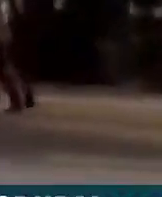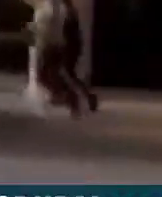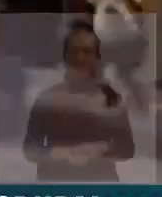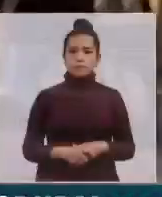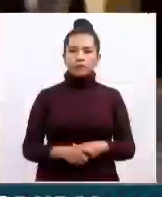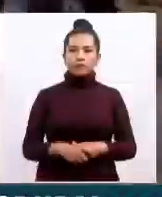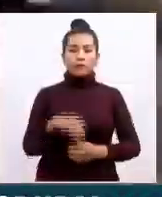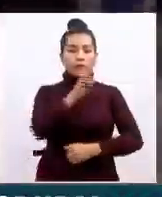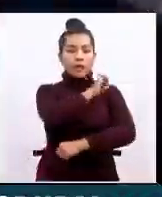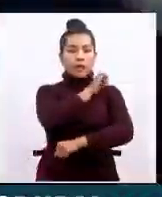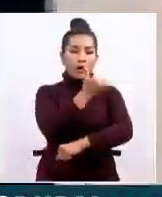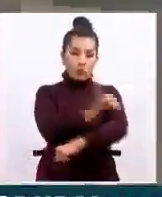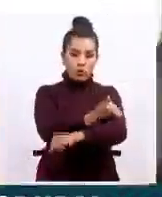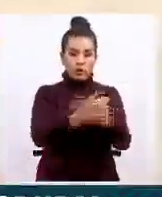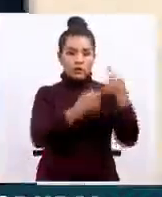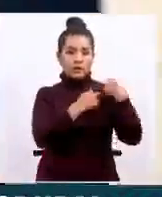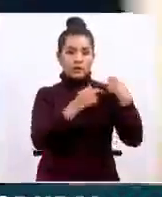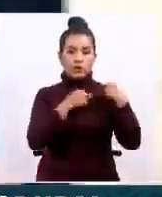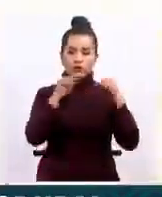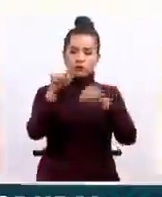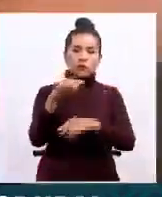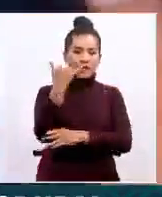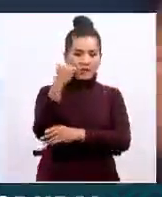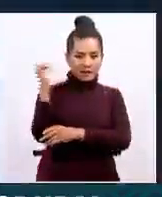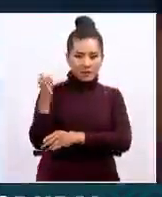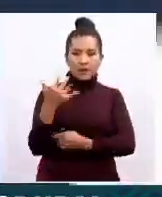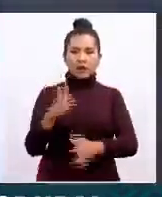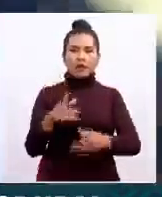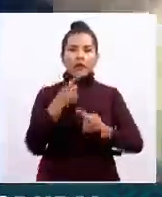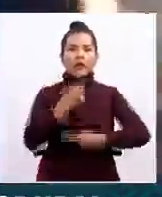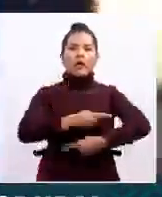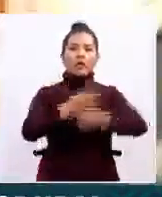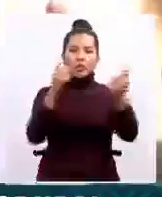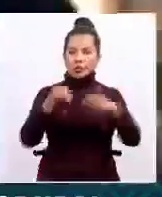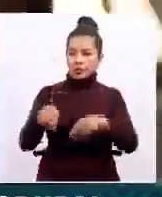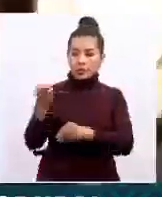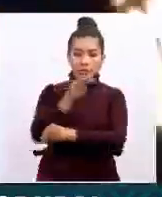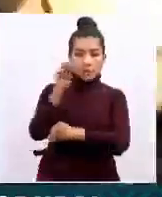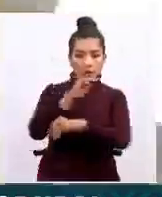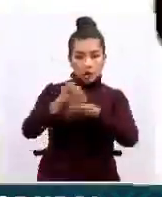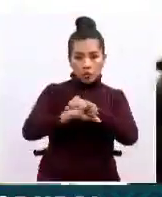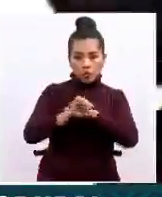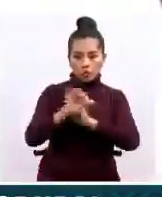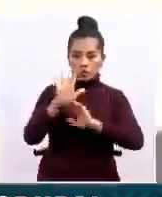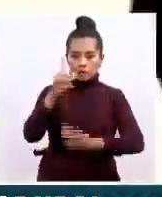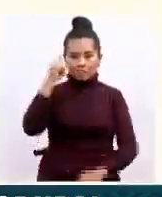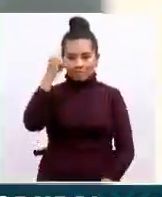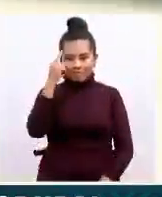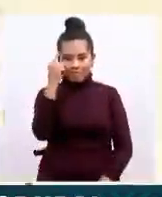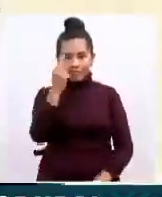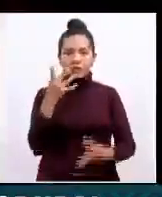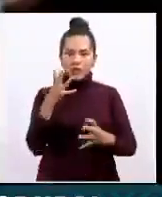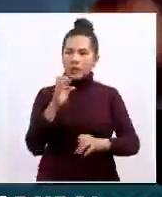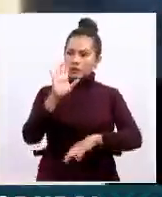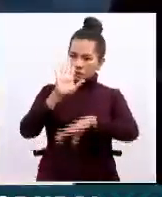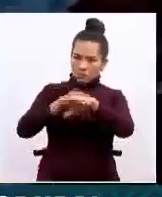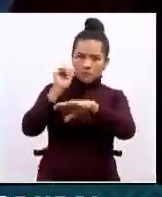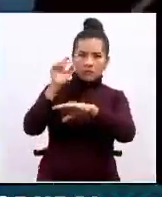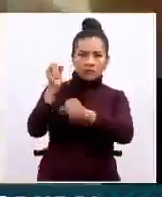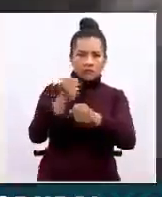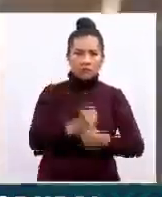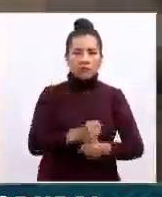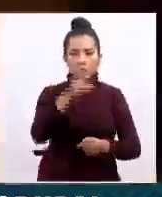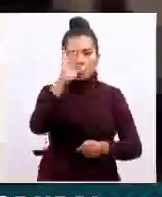El fiscal asignado a Yapacaní, Julio Bustos, anunció que el Ministerio Público analiza solicitar la extradición del adolescente de 15